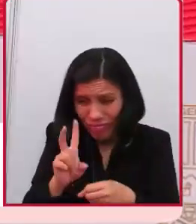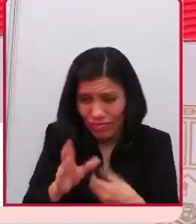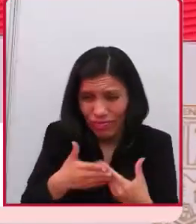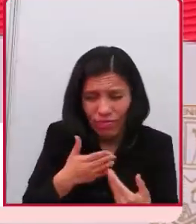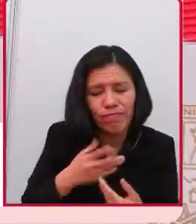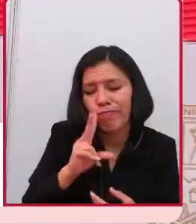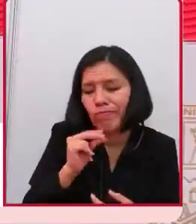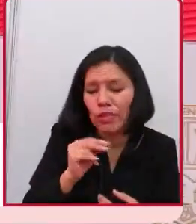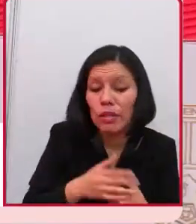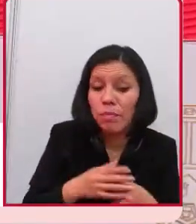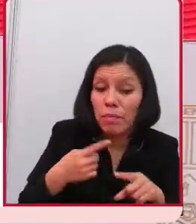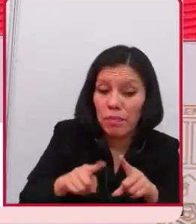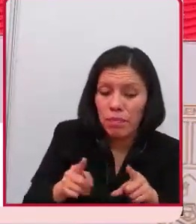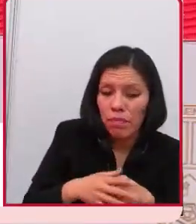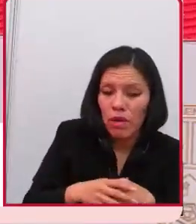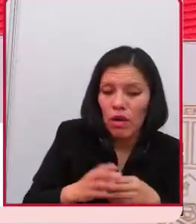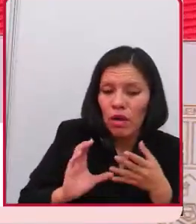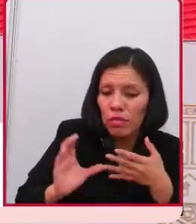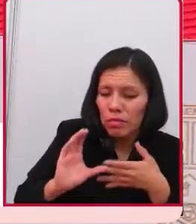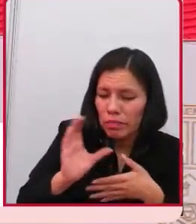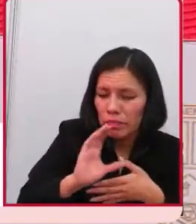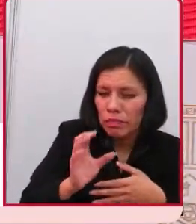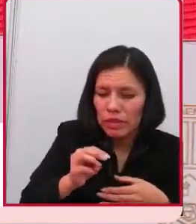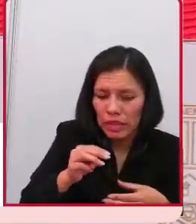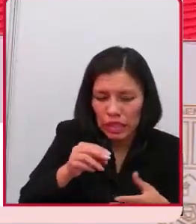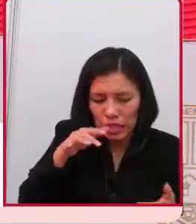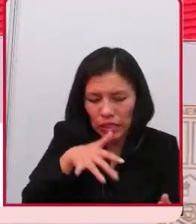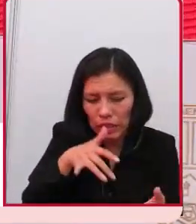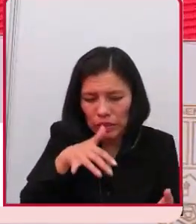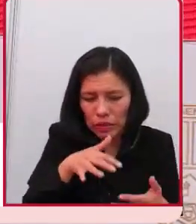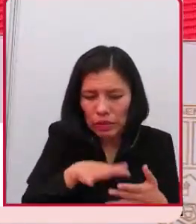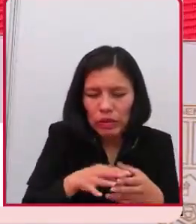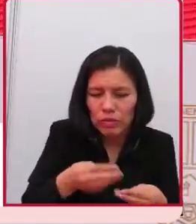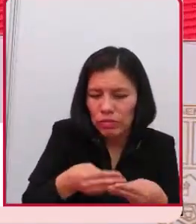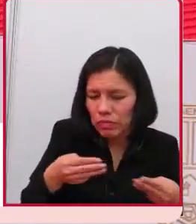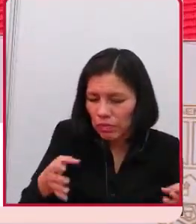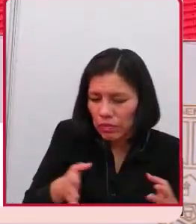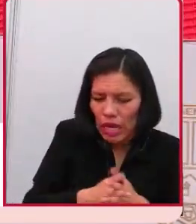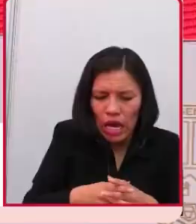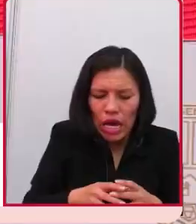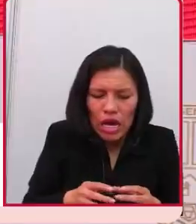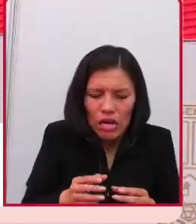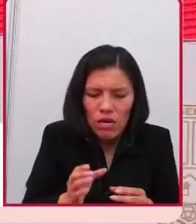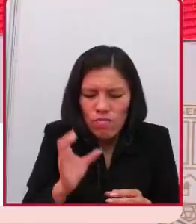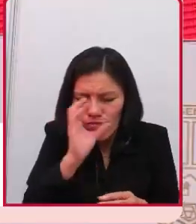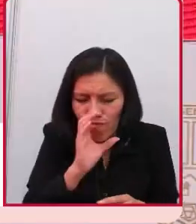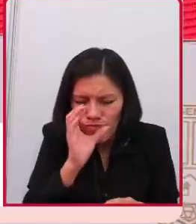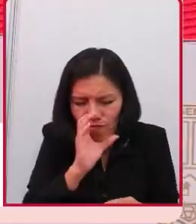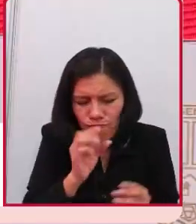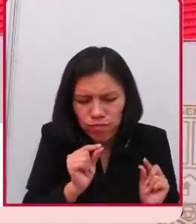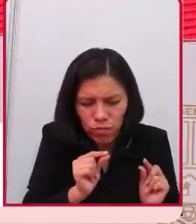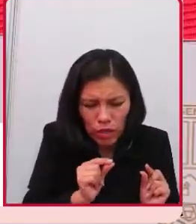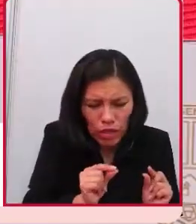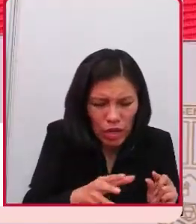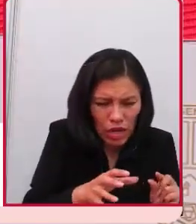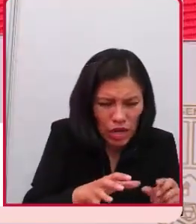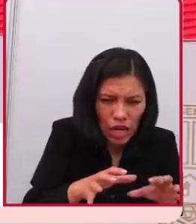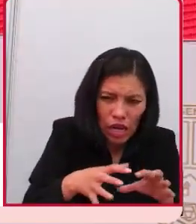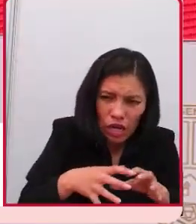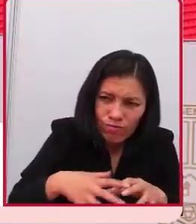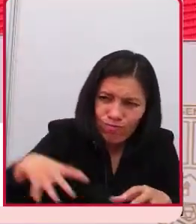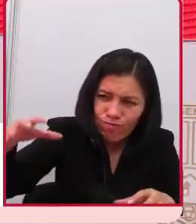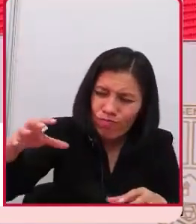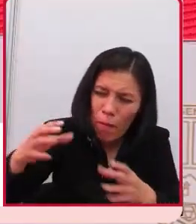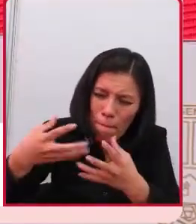con el criterio metalúrgico decidimos trabajar gruesos, más malla 70, finos, menos malla